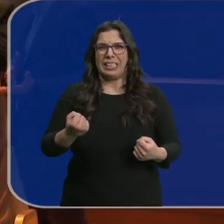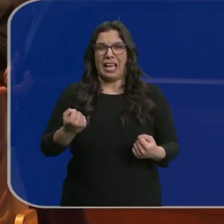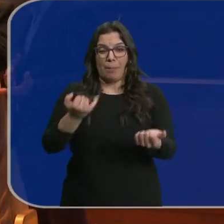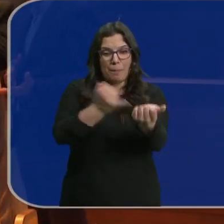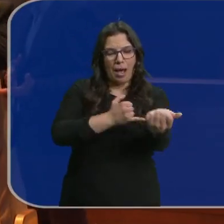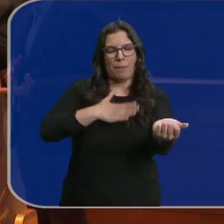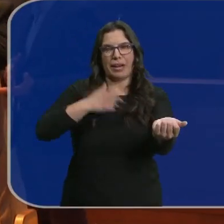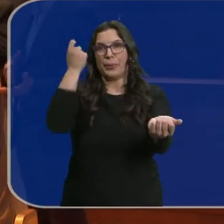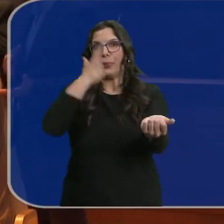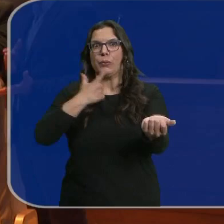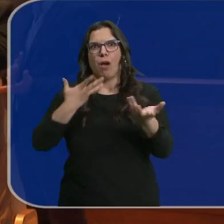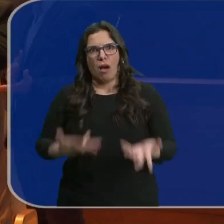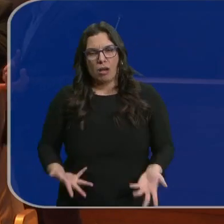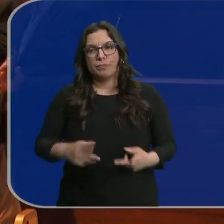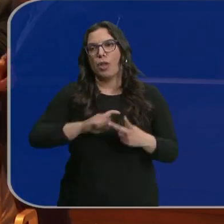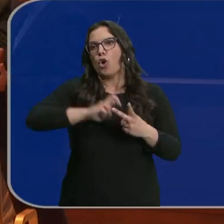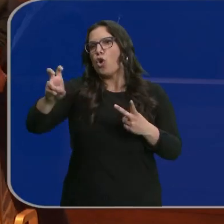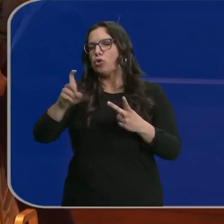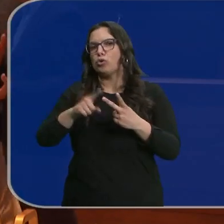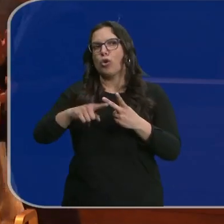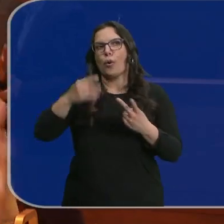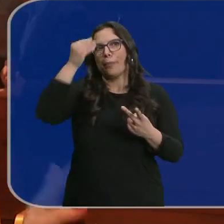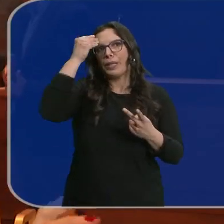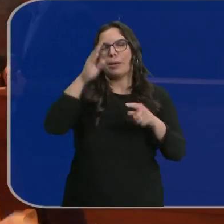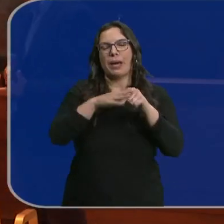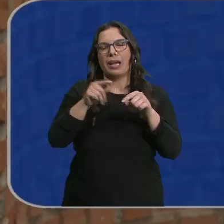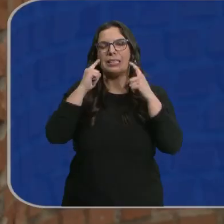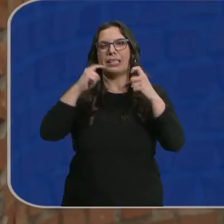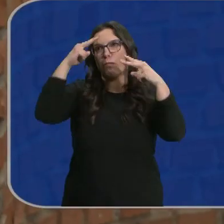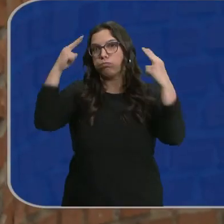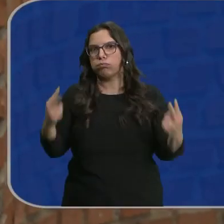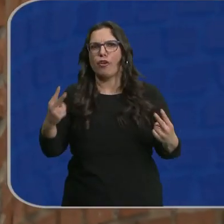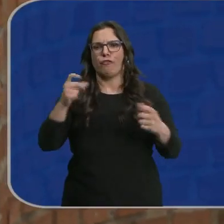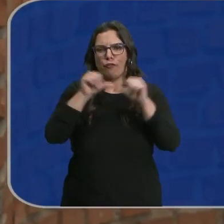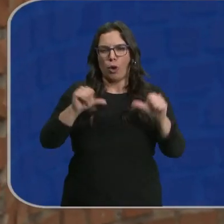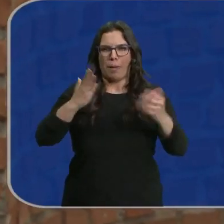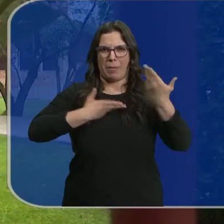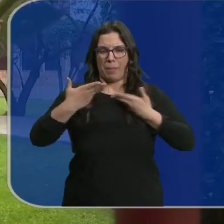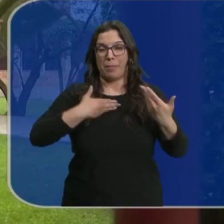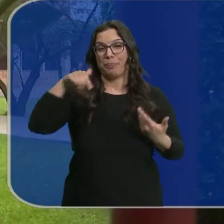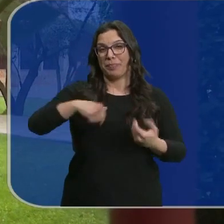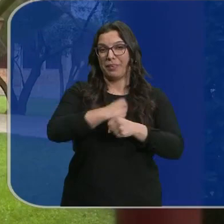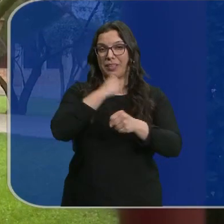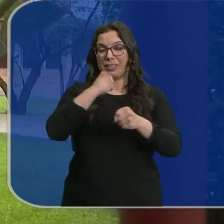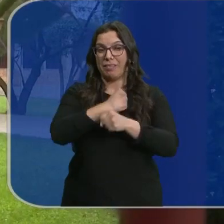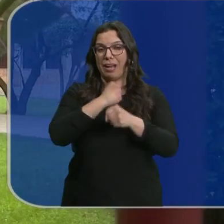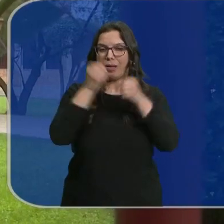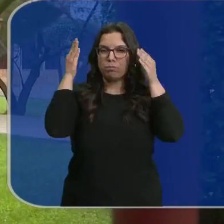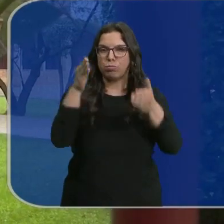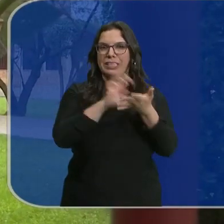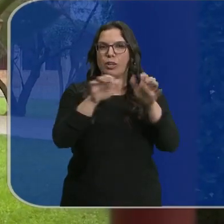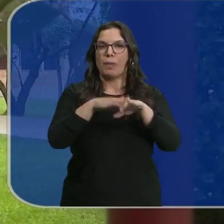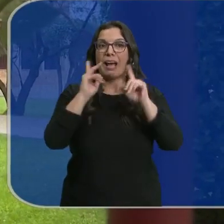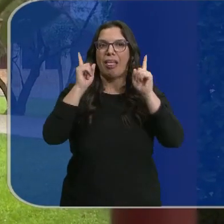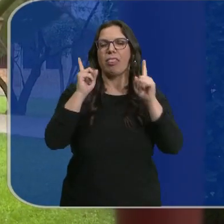del dolor. Para otros es una forma de desconectarse. En Castilla y León se trabaja en un protocolo de prevención de estos